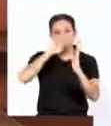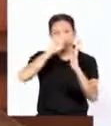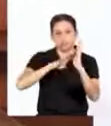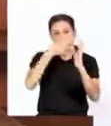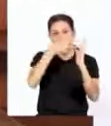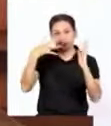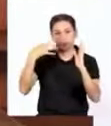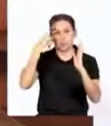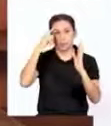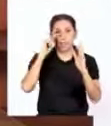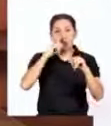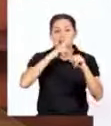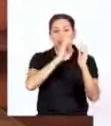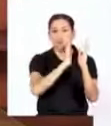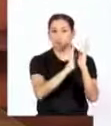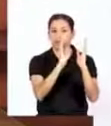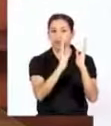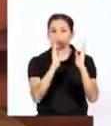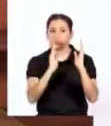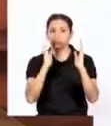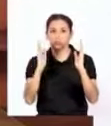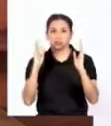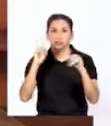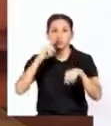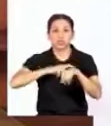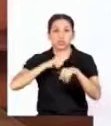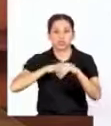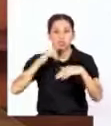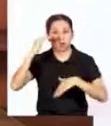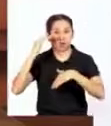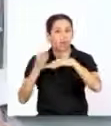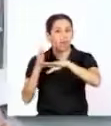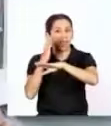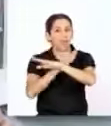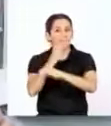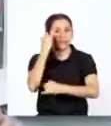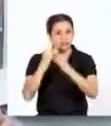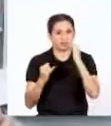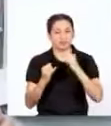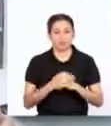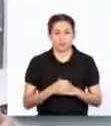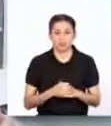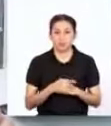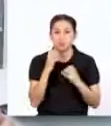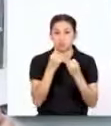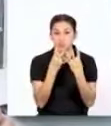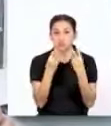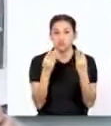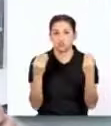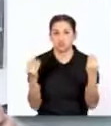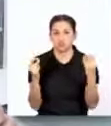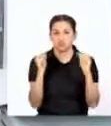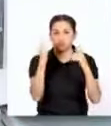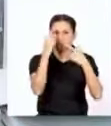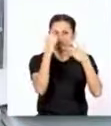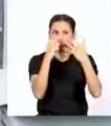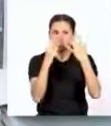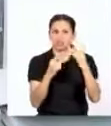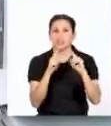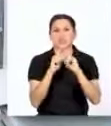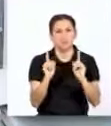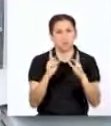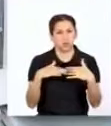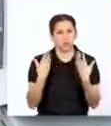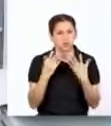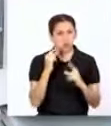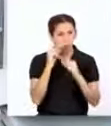cronograma para cumplir nuestro proyecto dentro de una meta temporal. Son bastantes puntos, pero